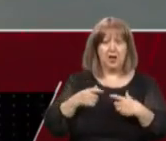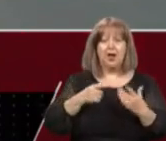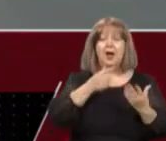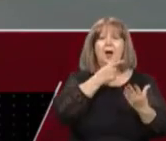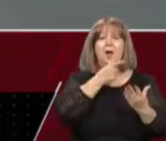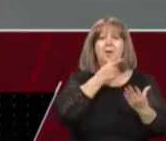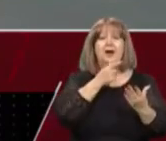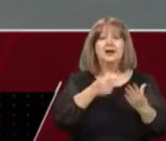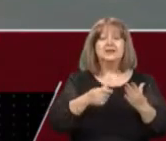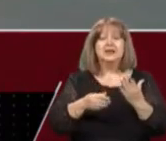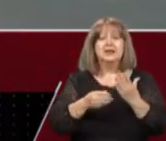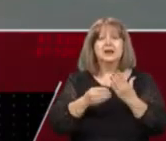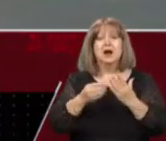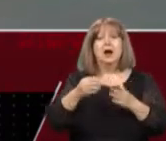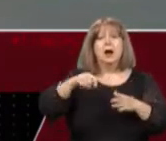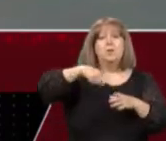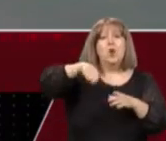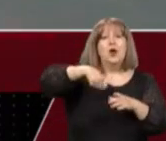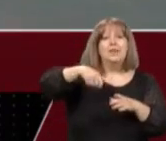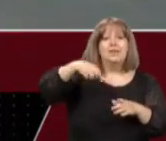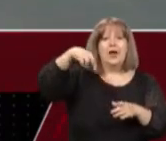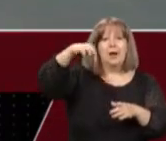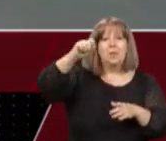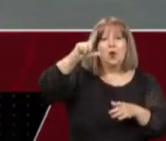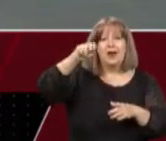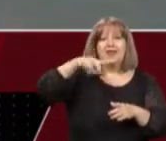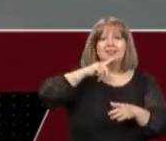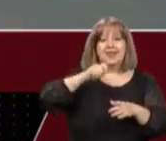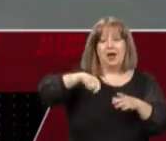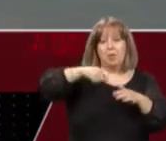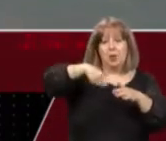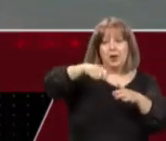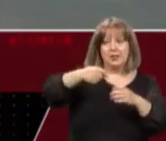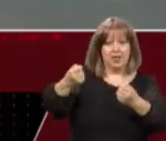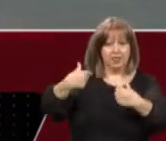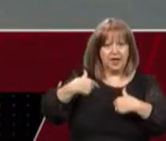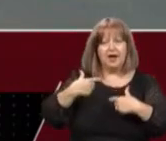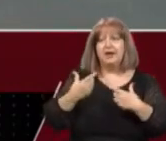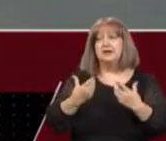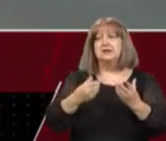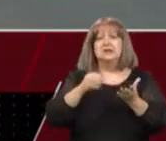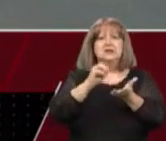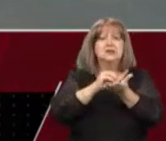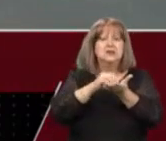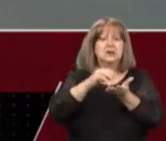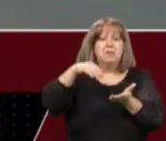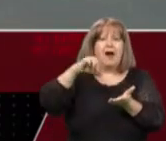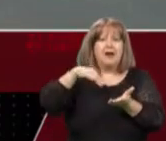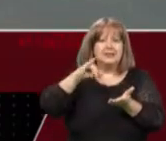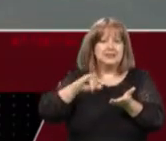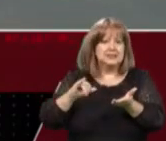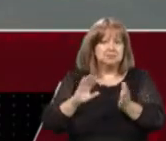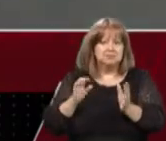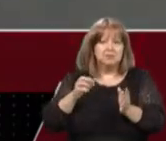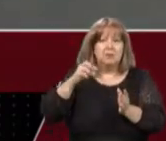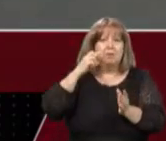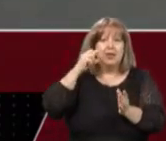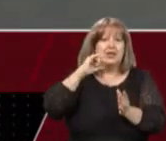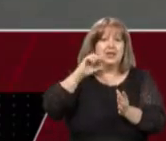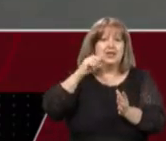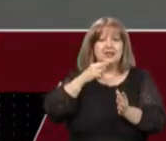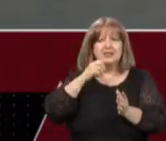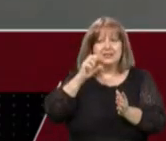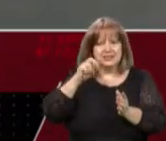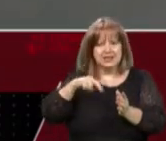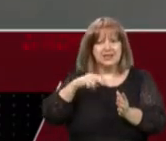ministra interpreta que un niño se puede alimentar con maíz pisingallo y pochoclo. Están siendo ajustados y no solo van las personas del barrio, sino también